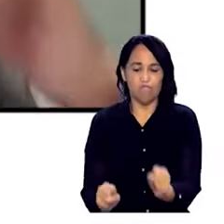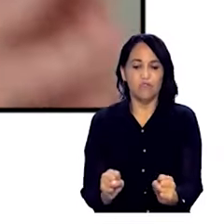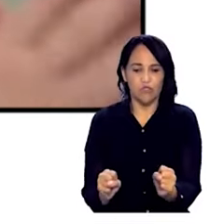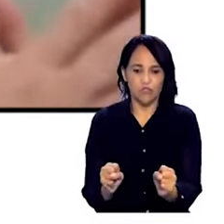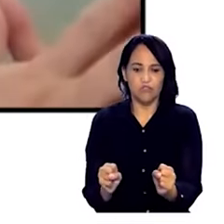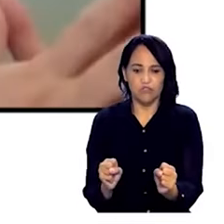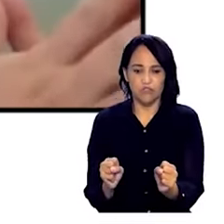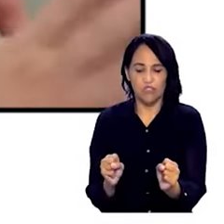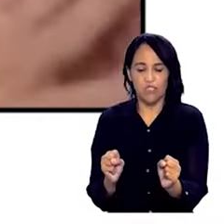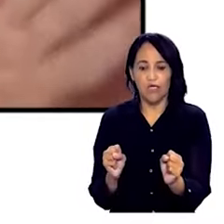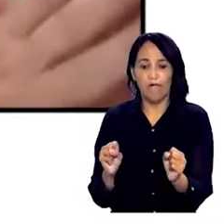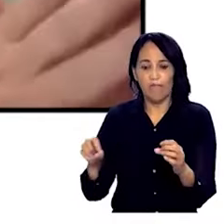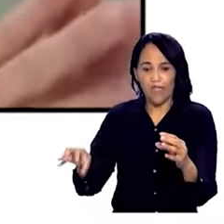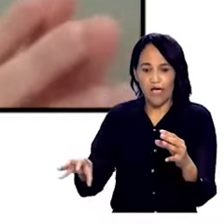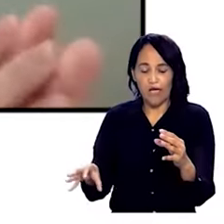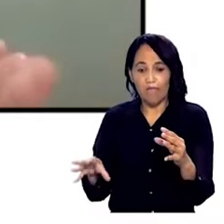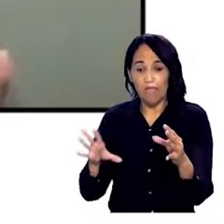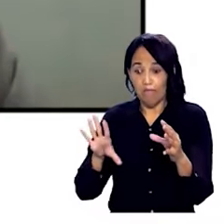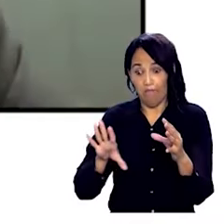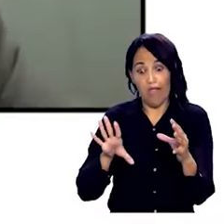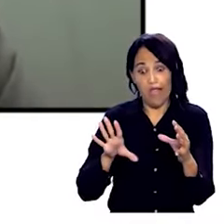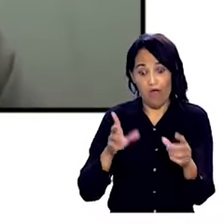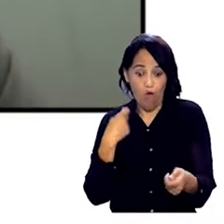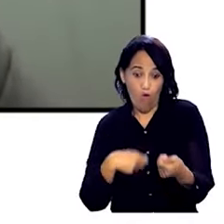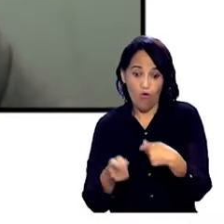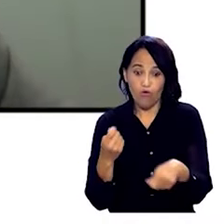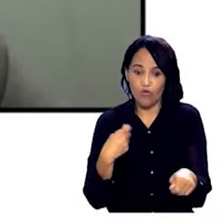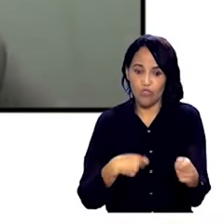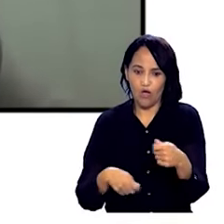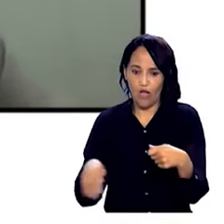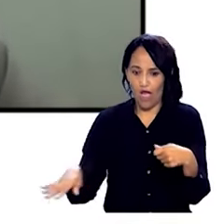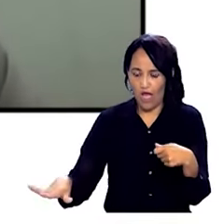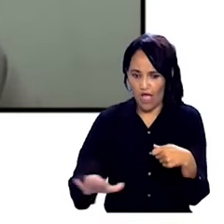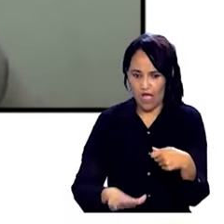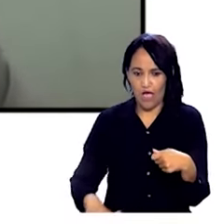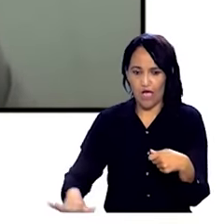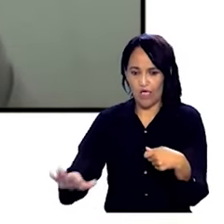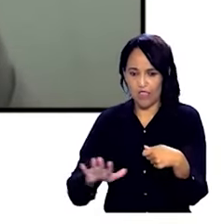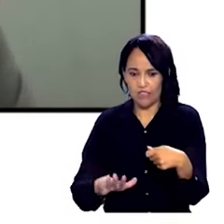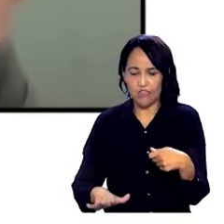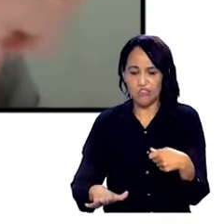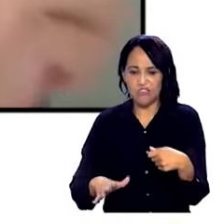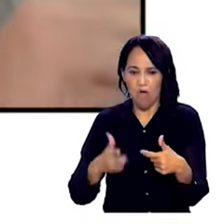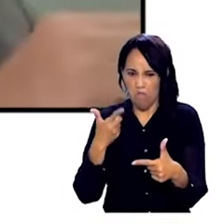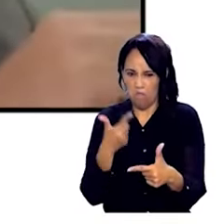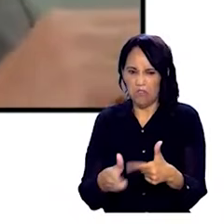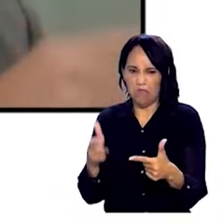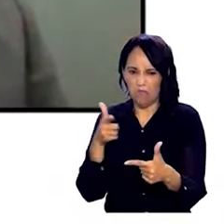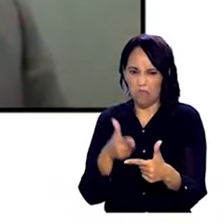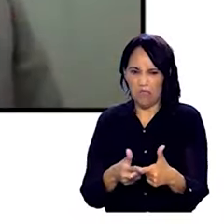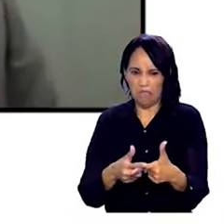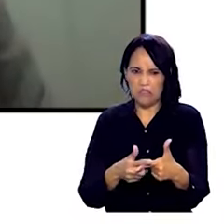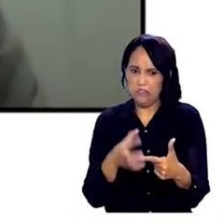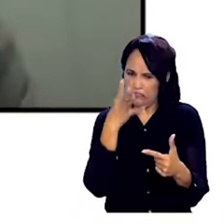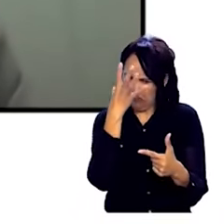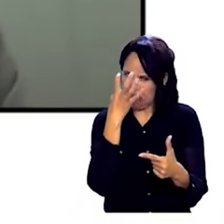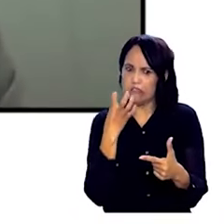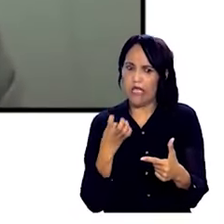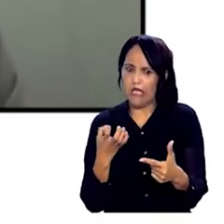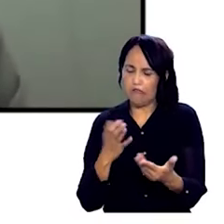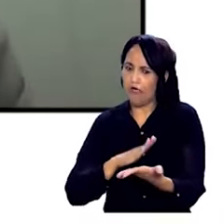jvim errores cometi interpret aplic del derecho no Federal